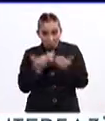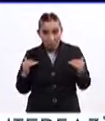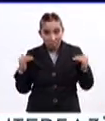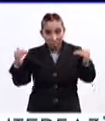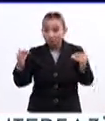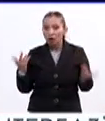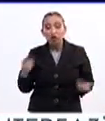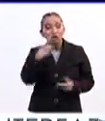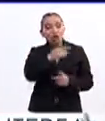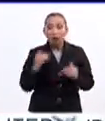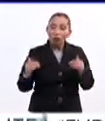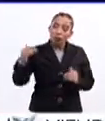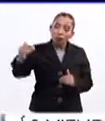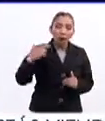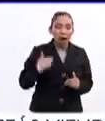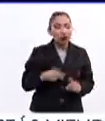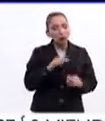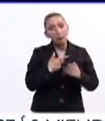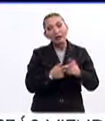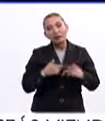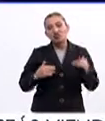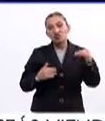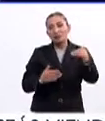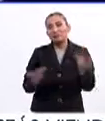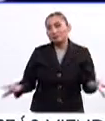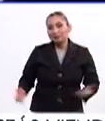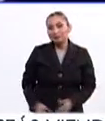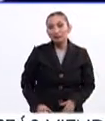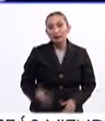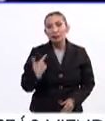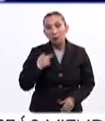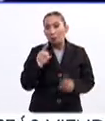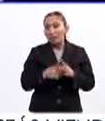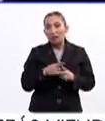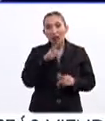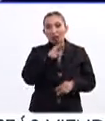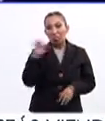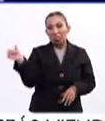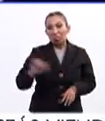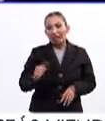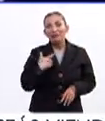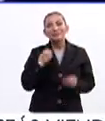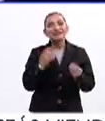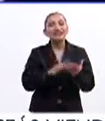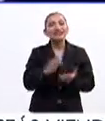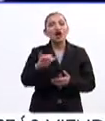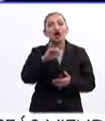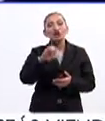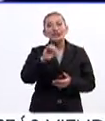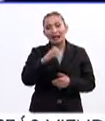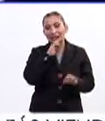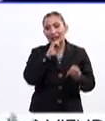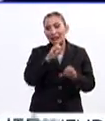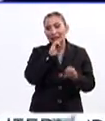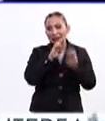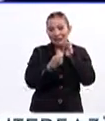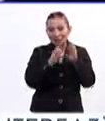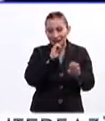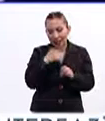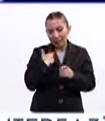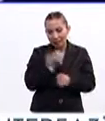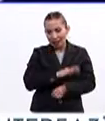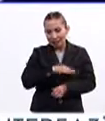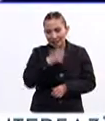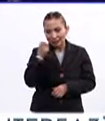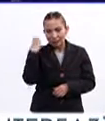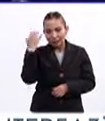igual. Tú avanzarás más rápido en humanidades y yo en matemáticas. Yo creo que sí es. Yo en matemáticas soy muy malo. Muchísimas gracias, José, por esta entrevista y